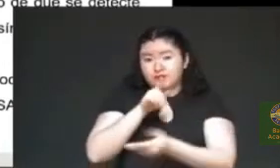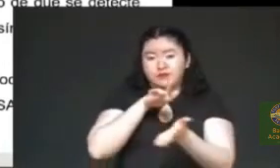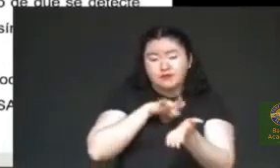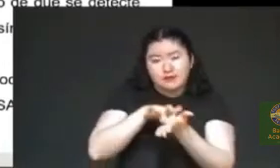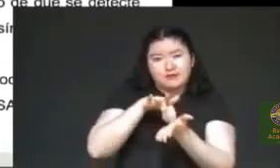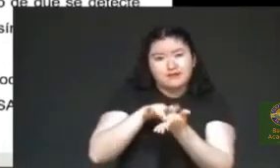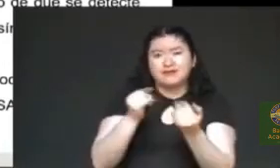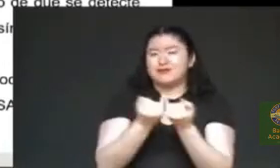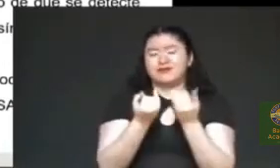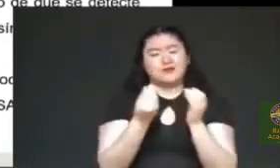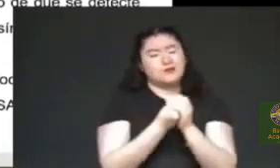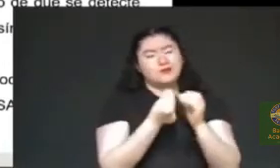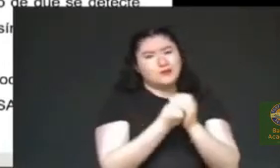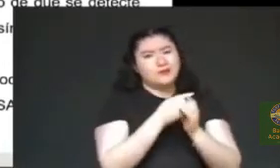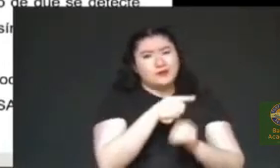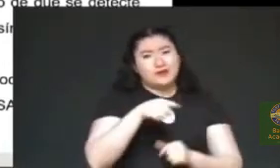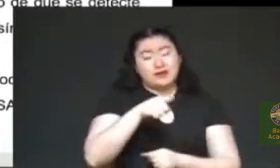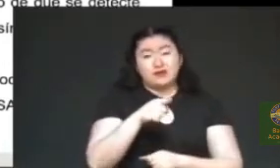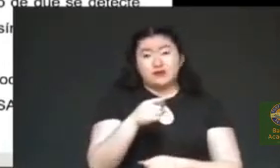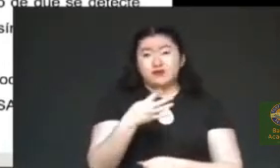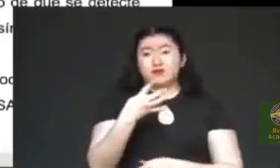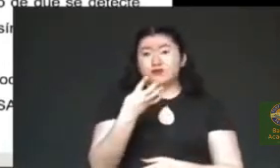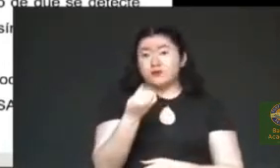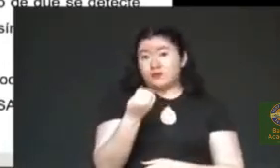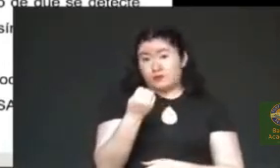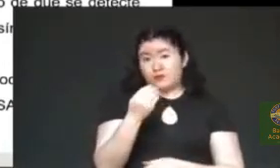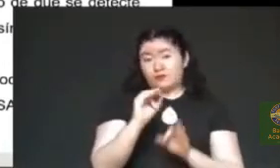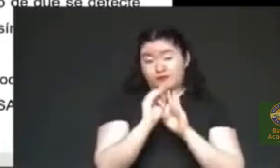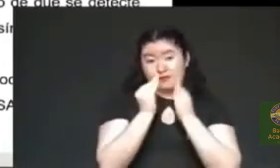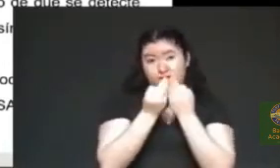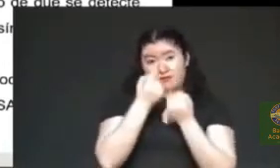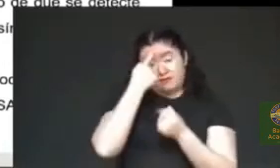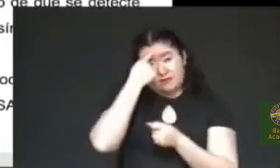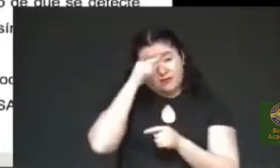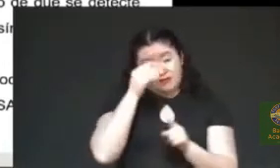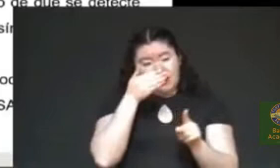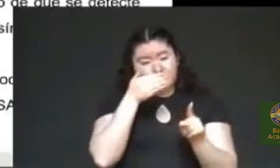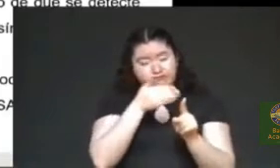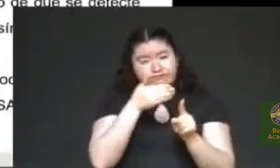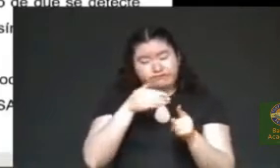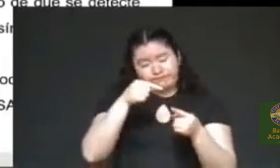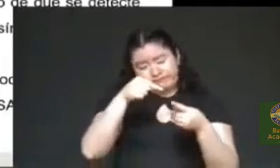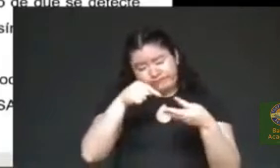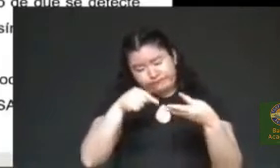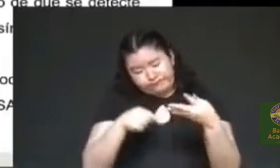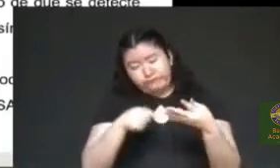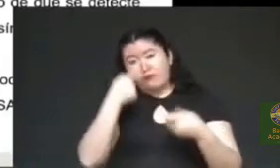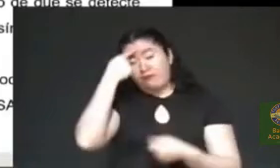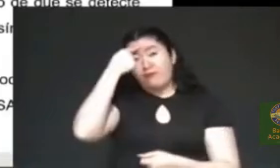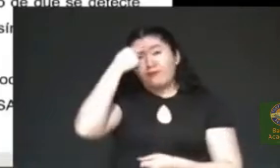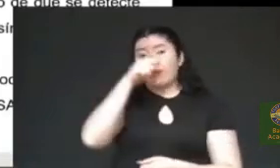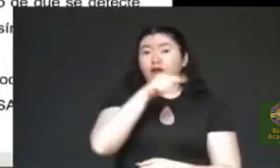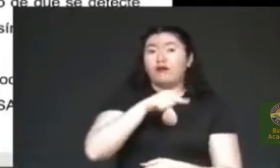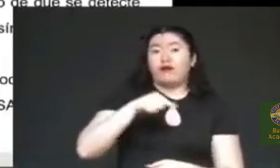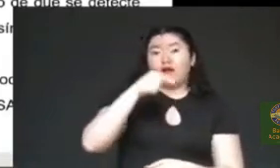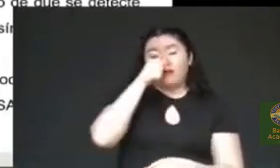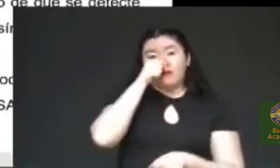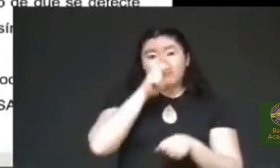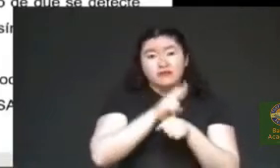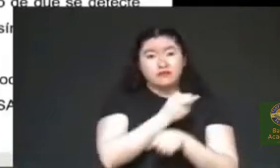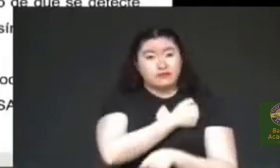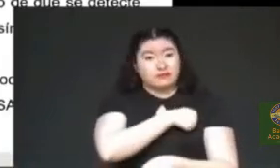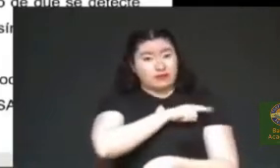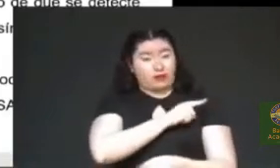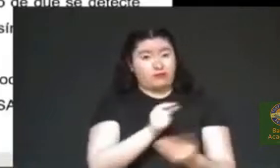en esto. Estas son las 9 intervenciones que nos señala la Secretaría de Salud y también